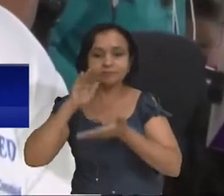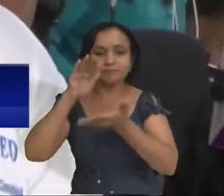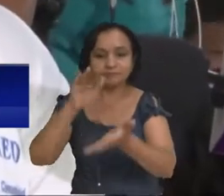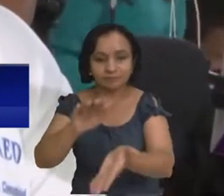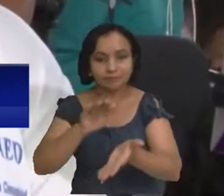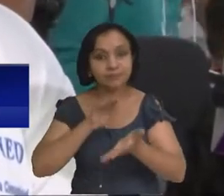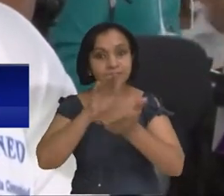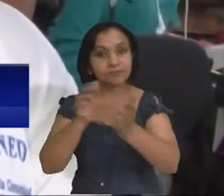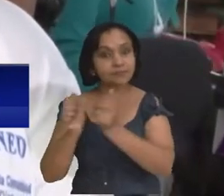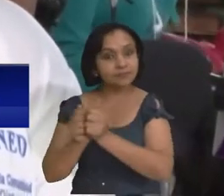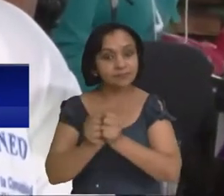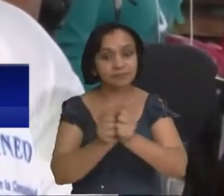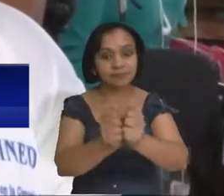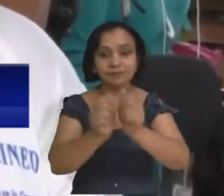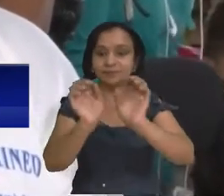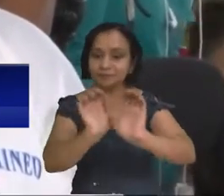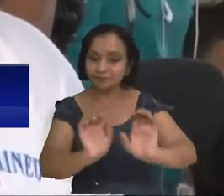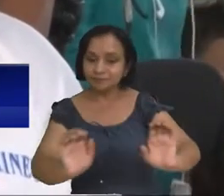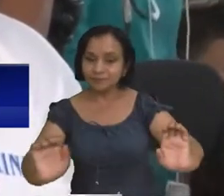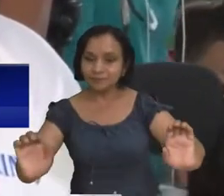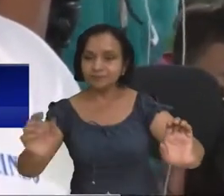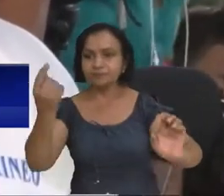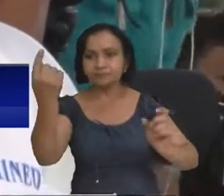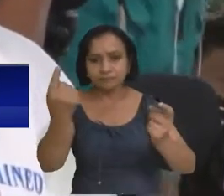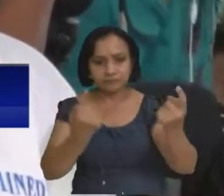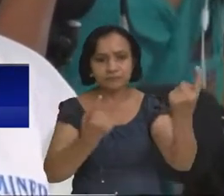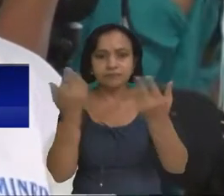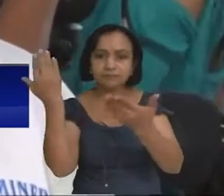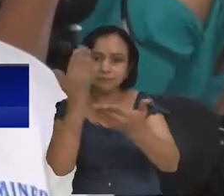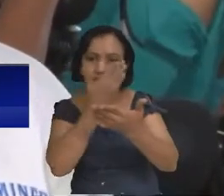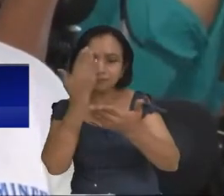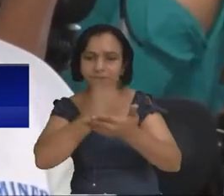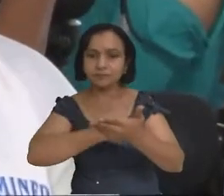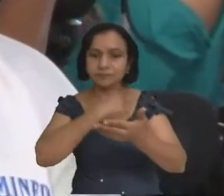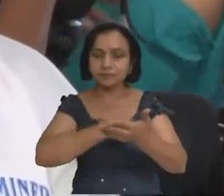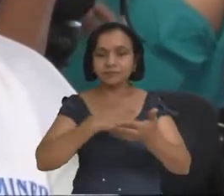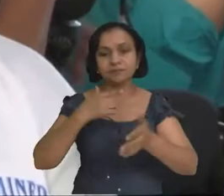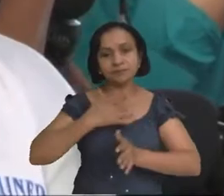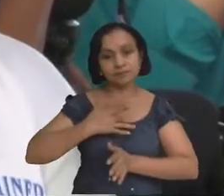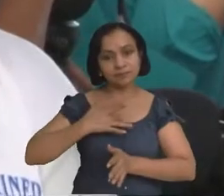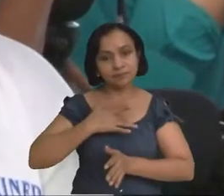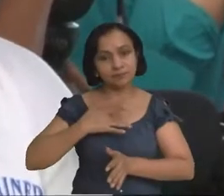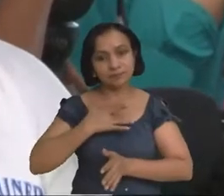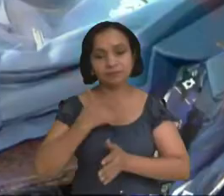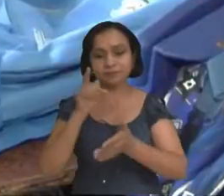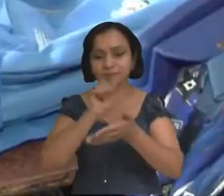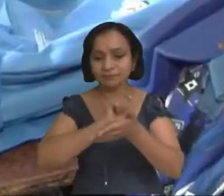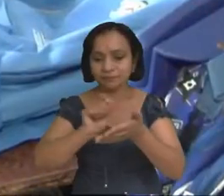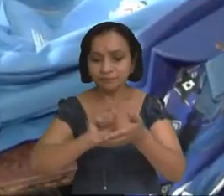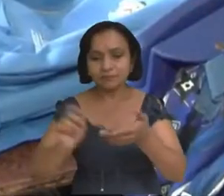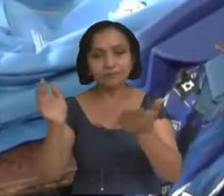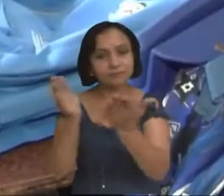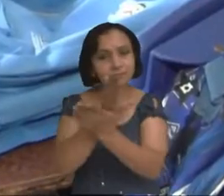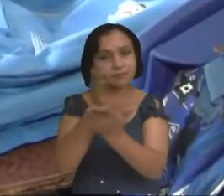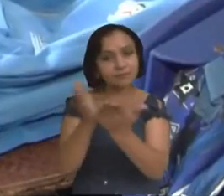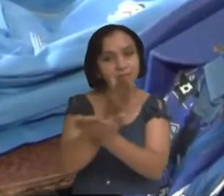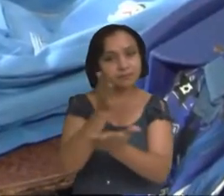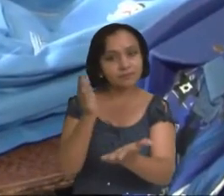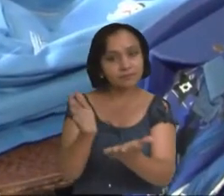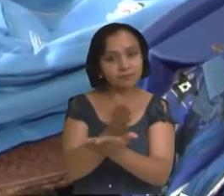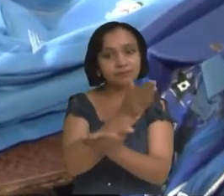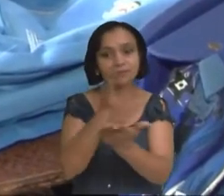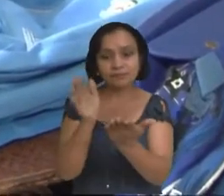acompañamiento para que los niños vengan a la escuela y si tienen alguna necesidad de lápiz, de cuaderno, pues